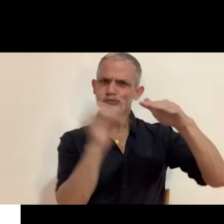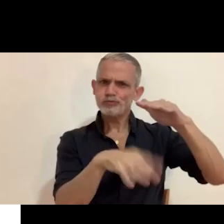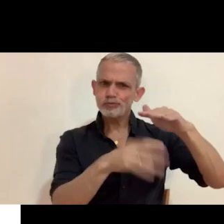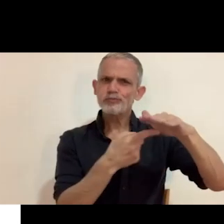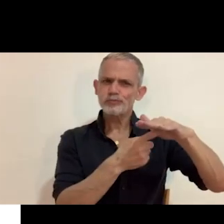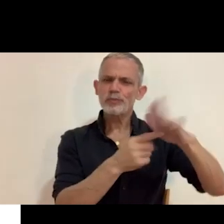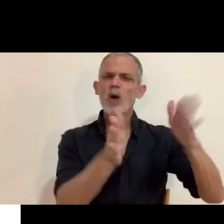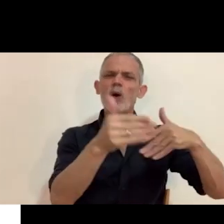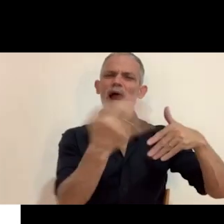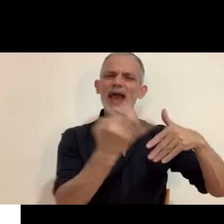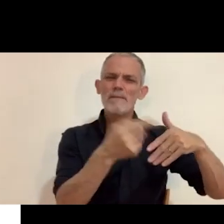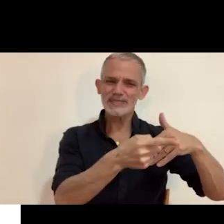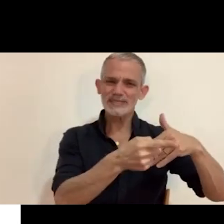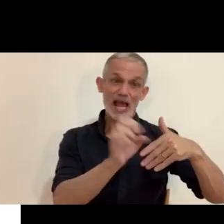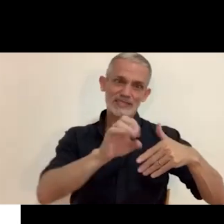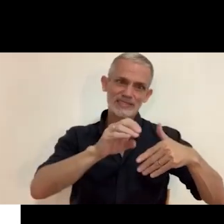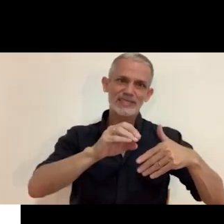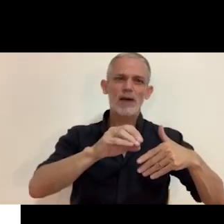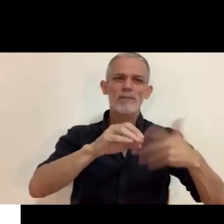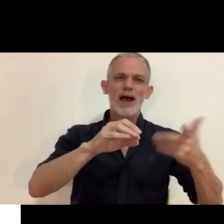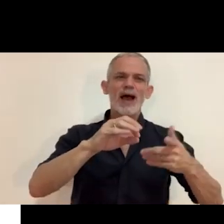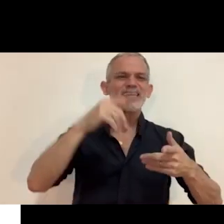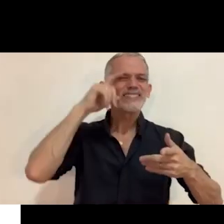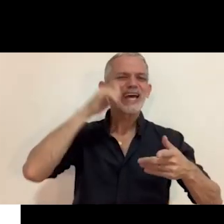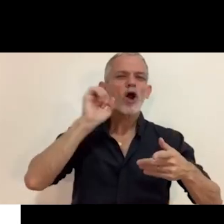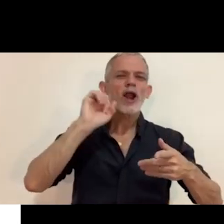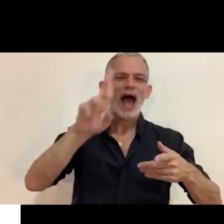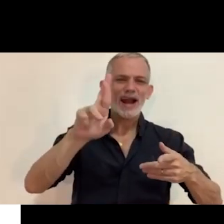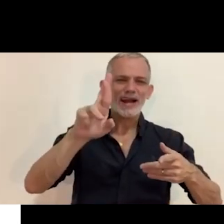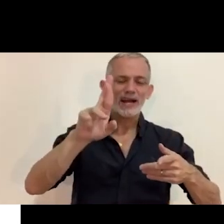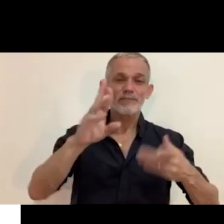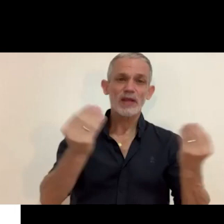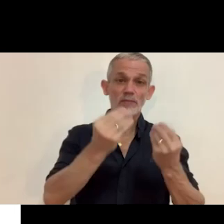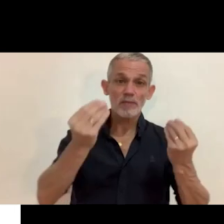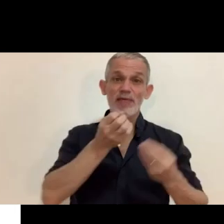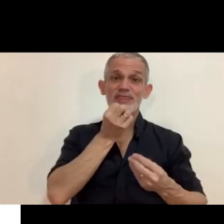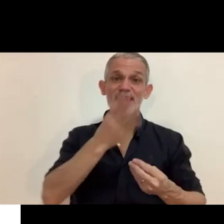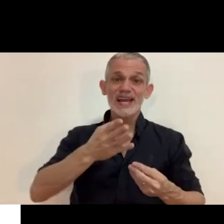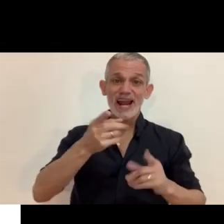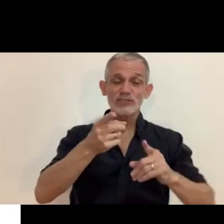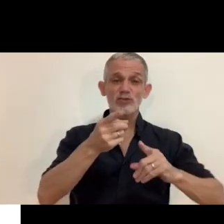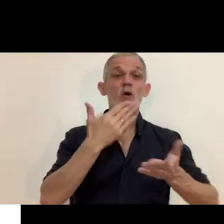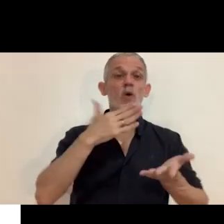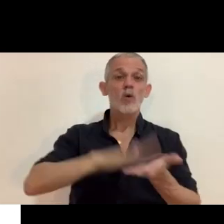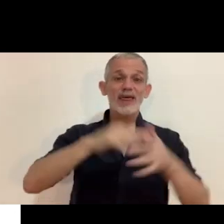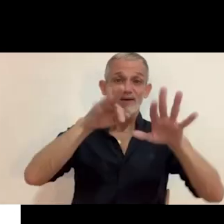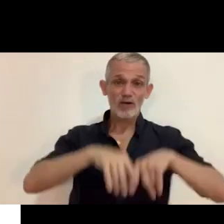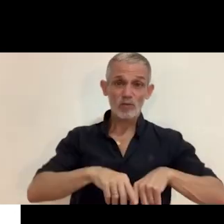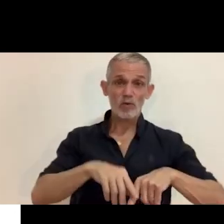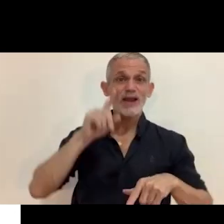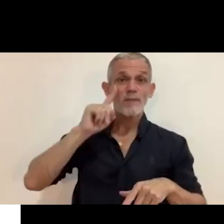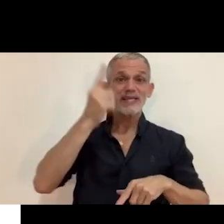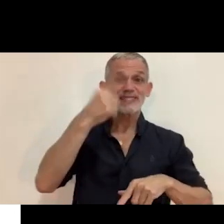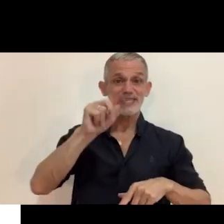cuenta especial denominada SECONAR, que haya confeccionado la declaración jurada en el formulario